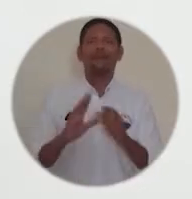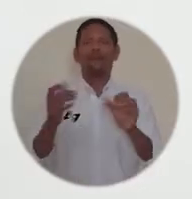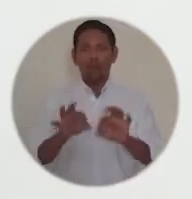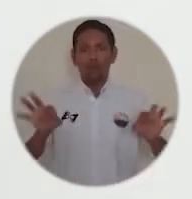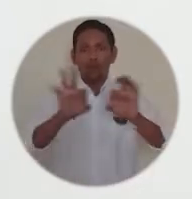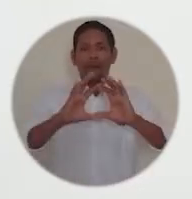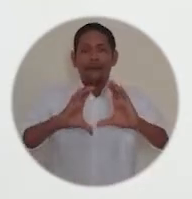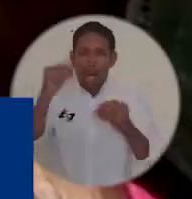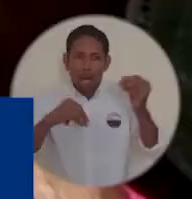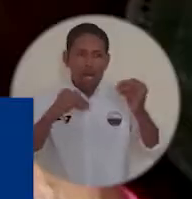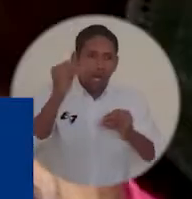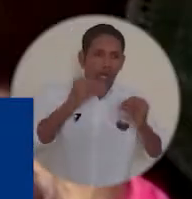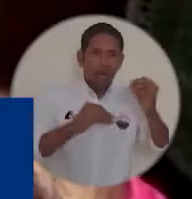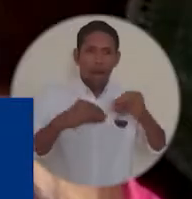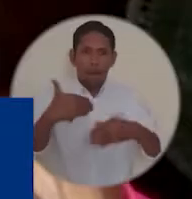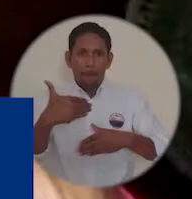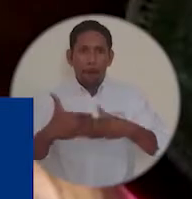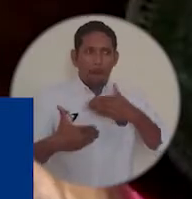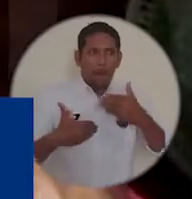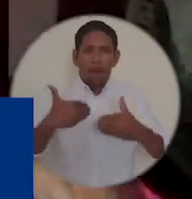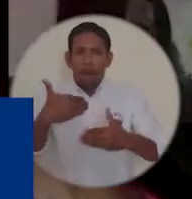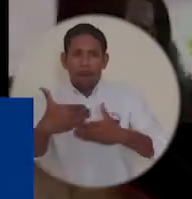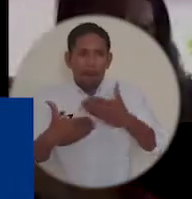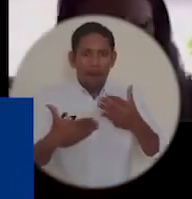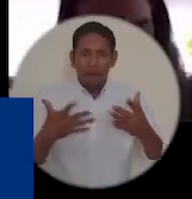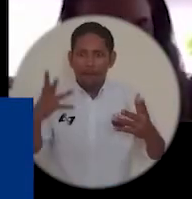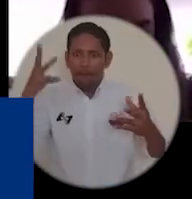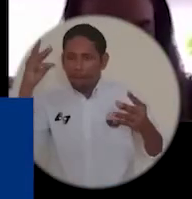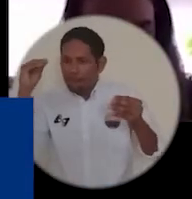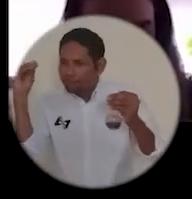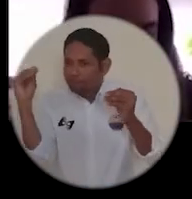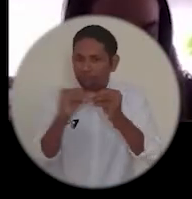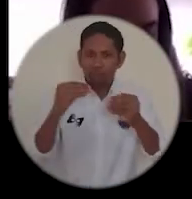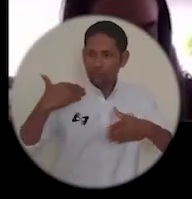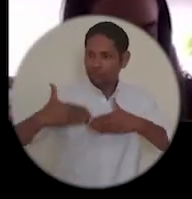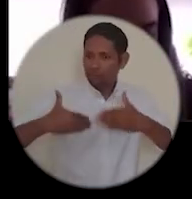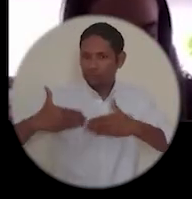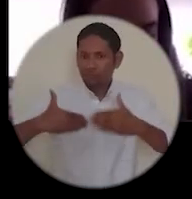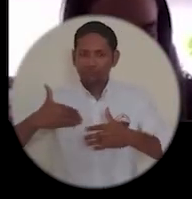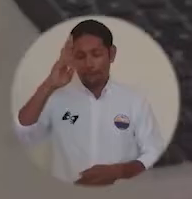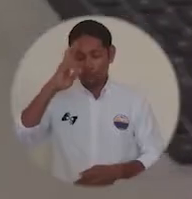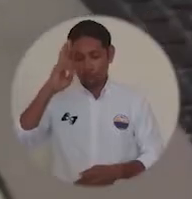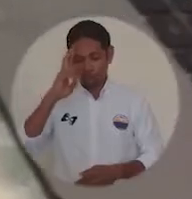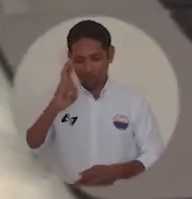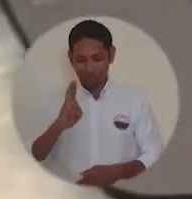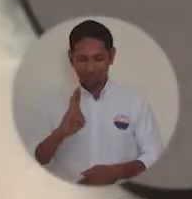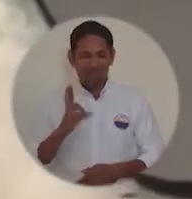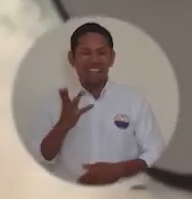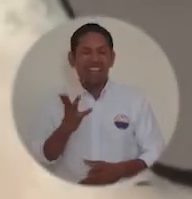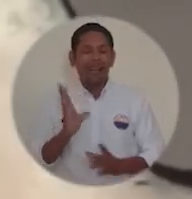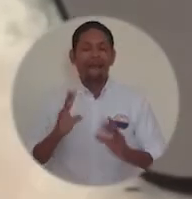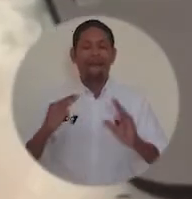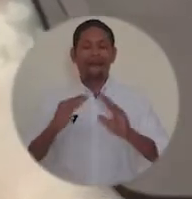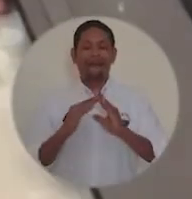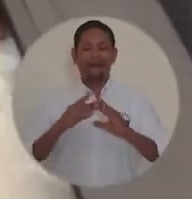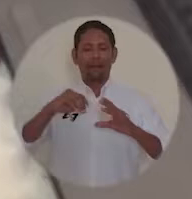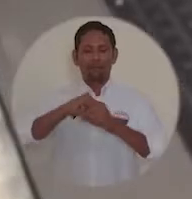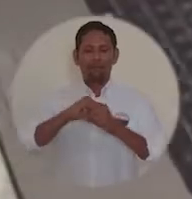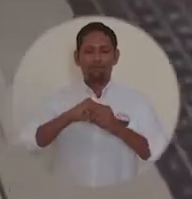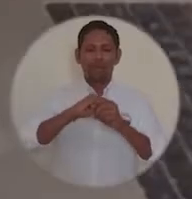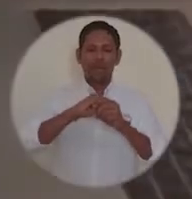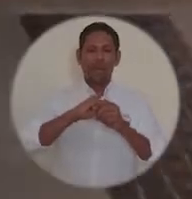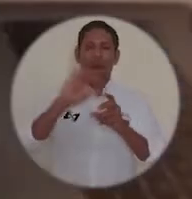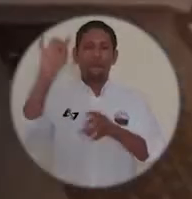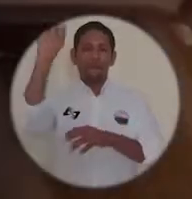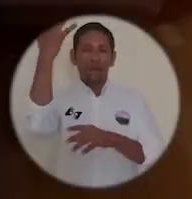una universidad presencial. En la mayoría de nuestras clases hemos tenido herramientas. Desde el área del Centro de Conciliación nos